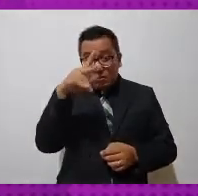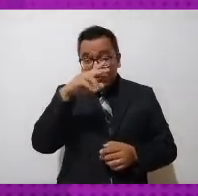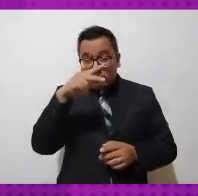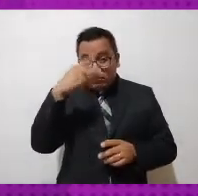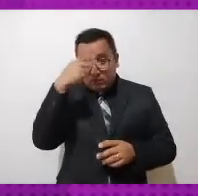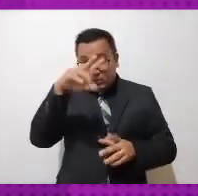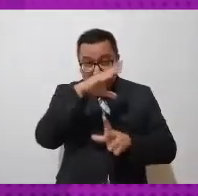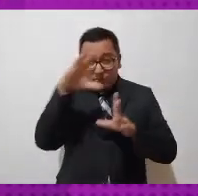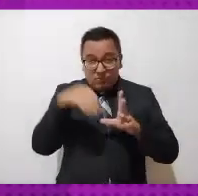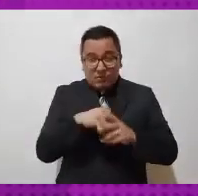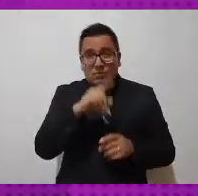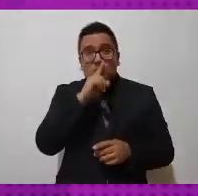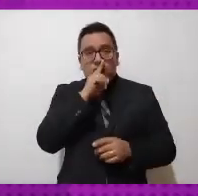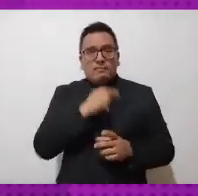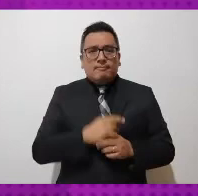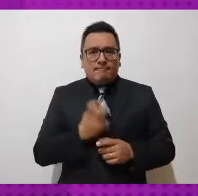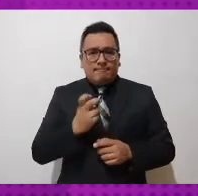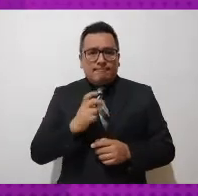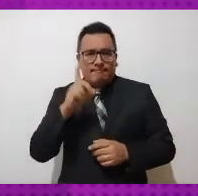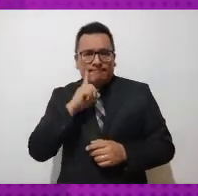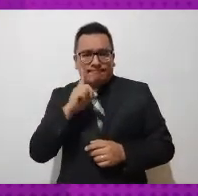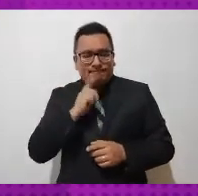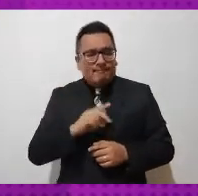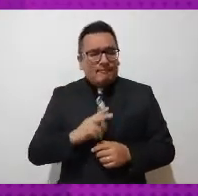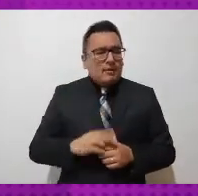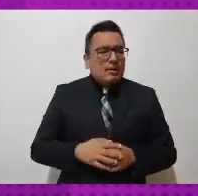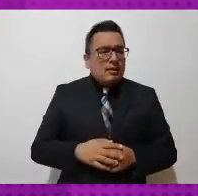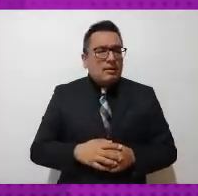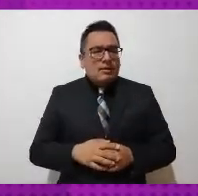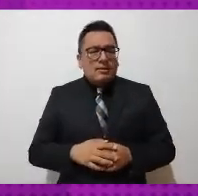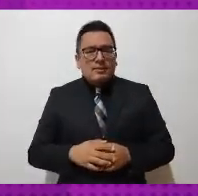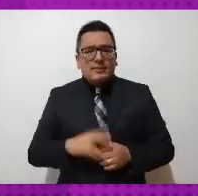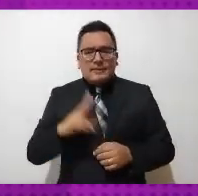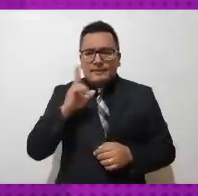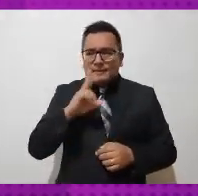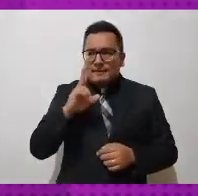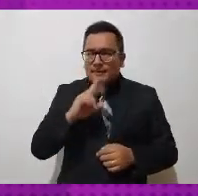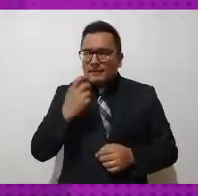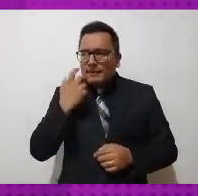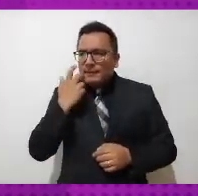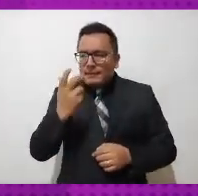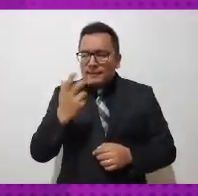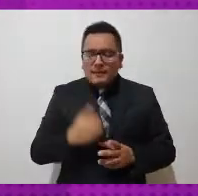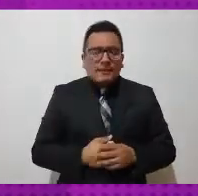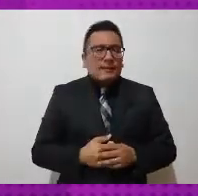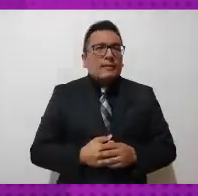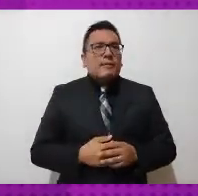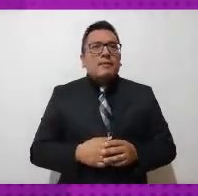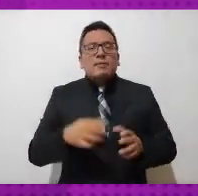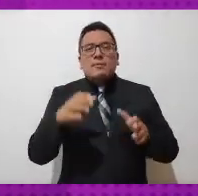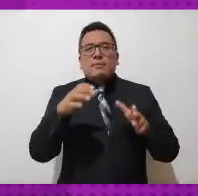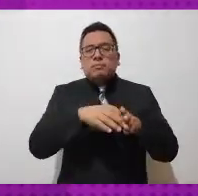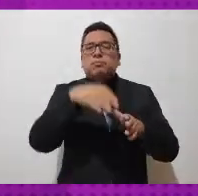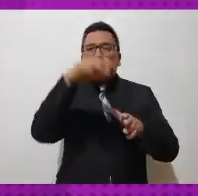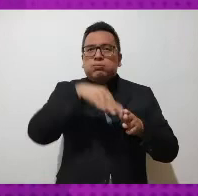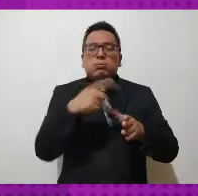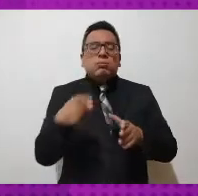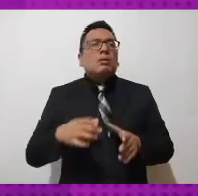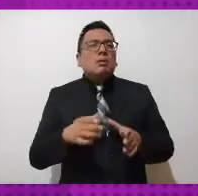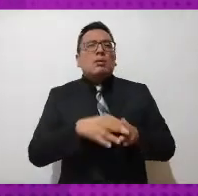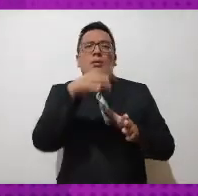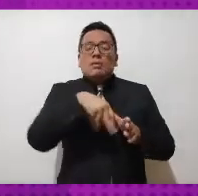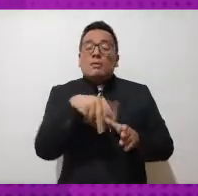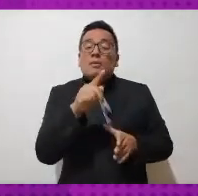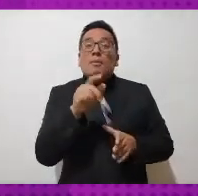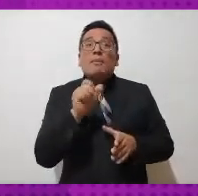nivel nacional y ellas fueron las primeras mujeres en emitir el sufragio, pero además ser votadas